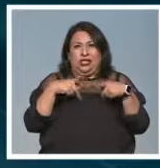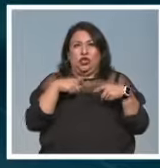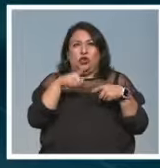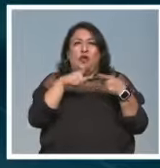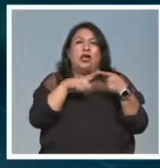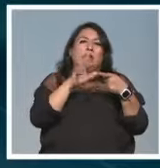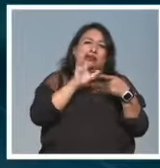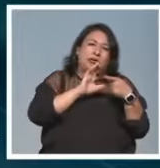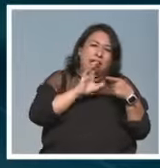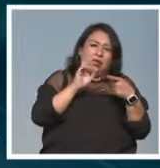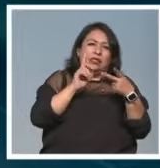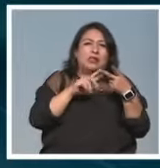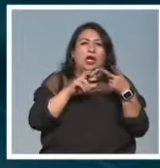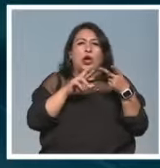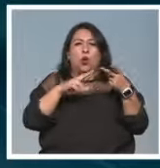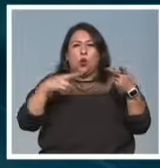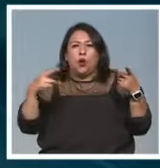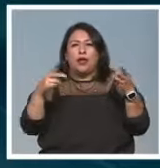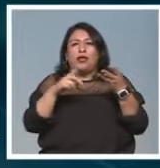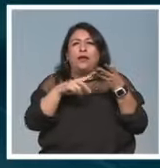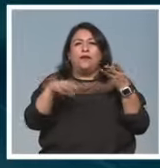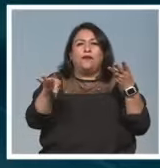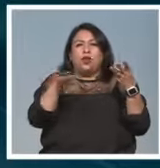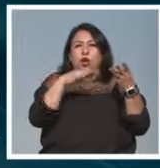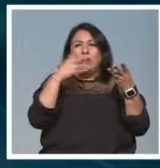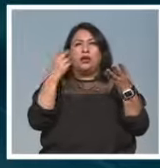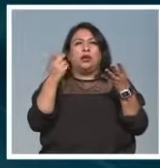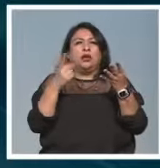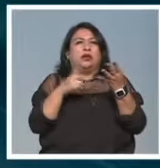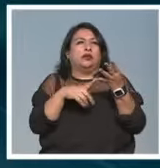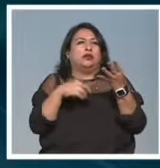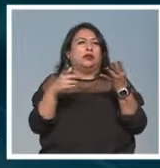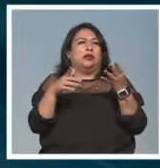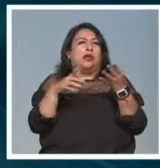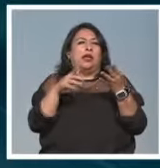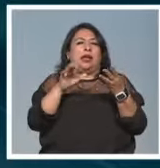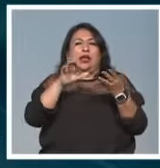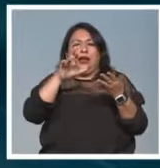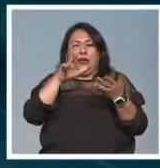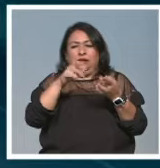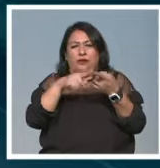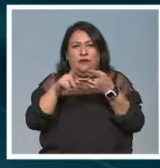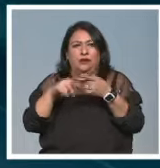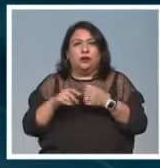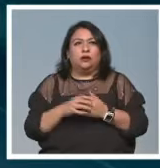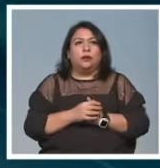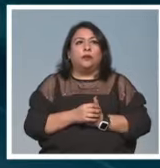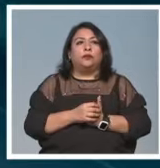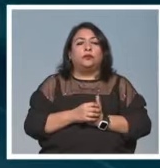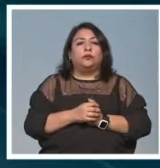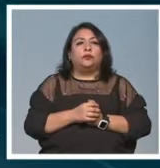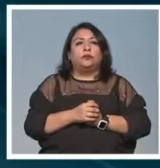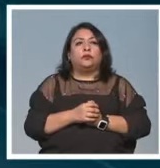entre cantantes, cuerdas, violines e instrumentos eléctricos.